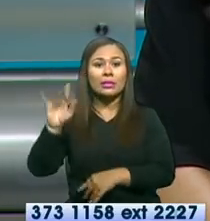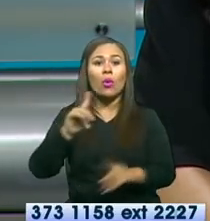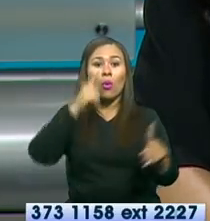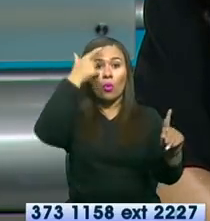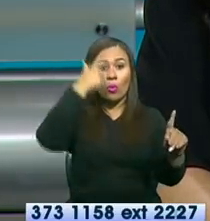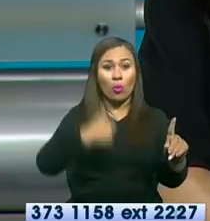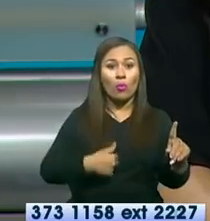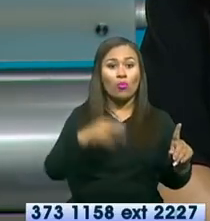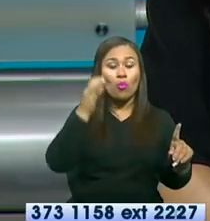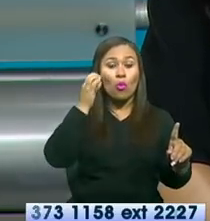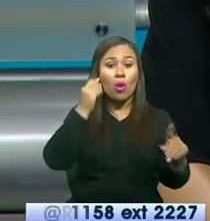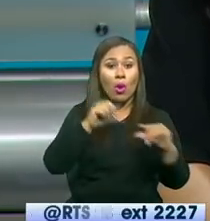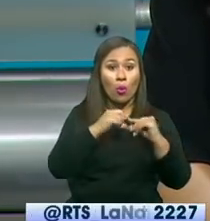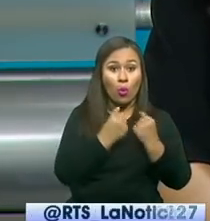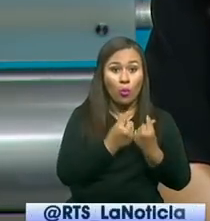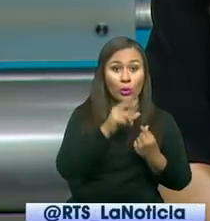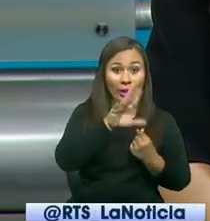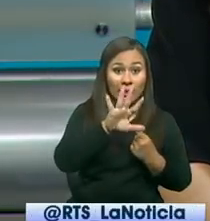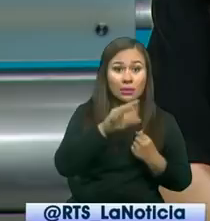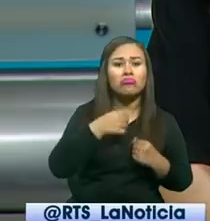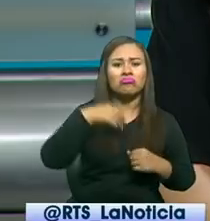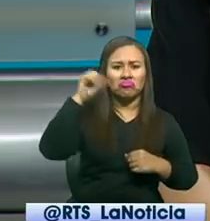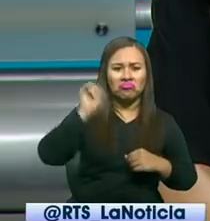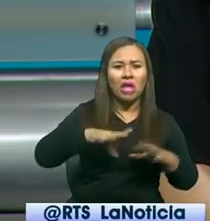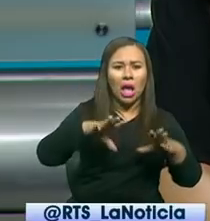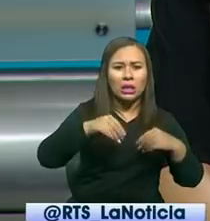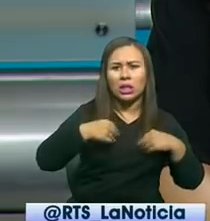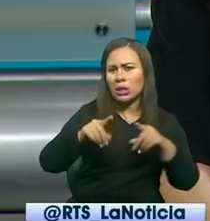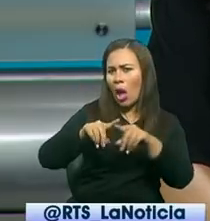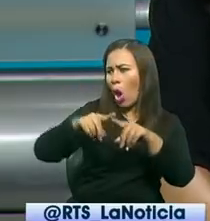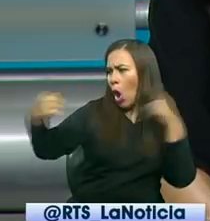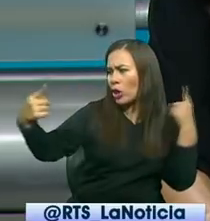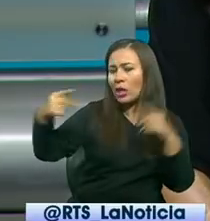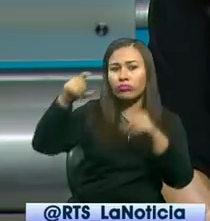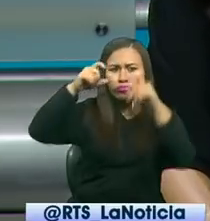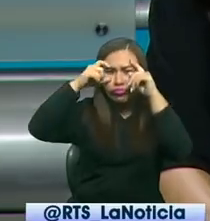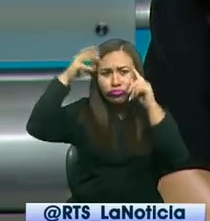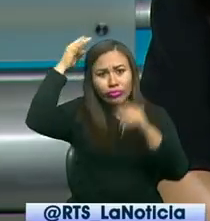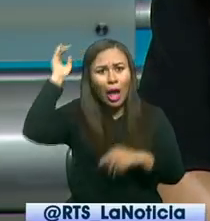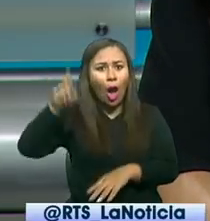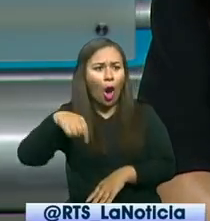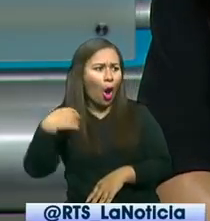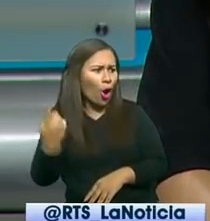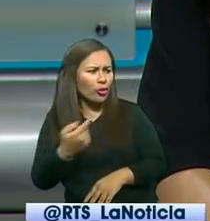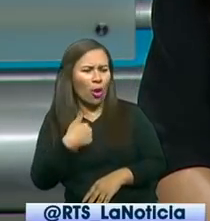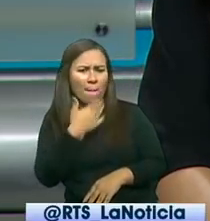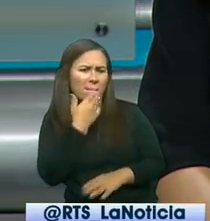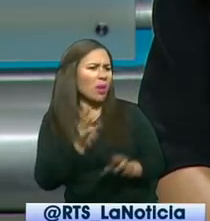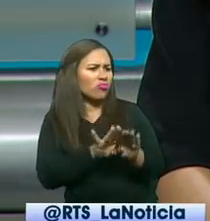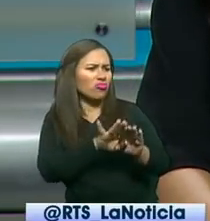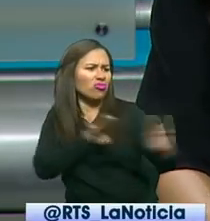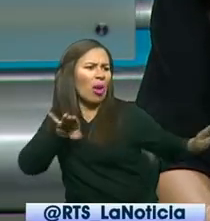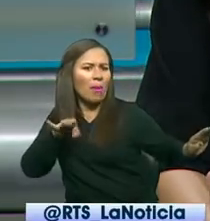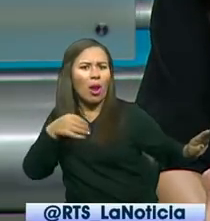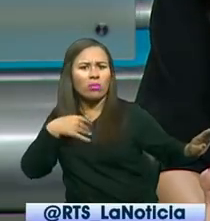de juicio político en contra del vicepresidente Jorge Glass, mientras que otro anunció su separación del bloque por las fuertes diferencias